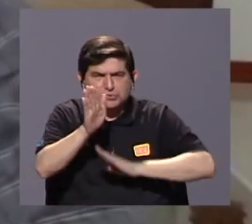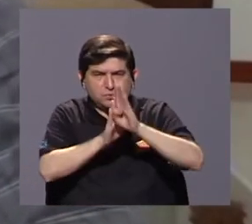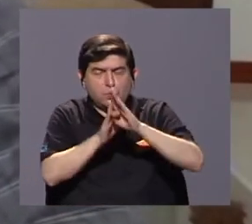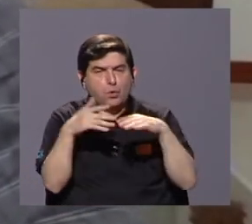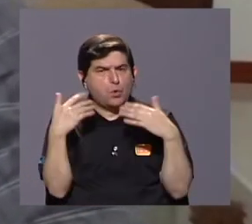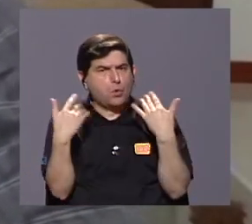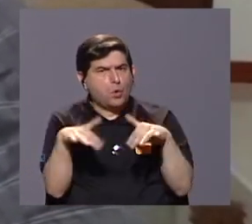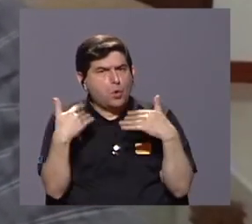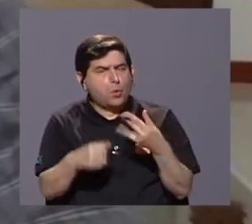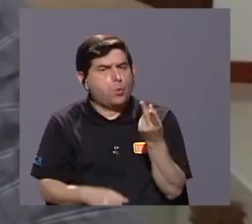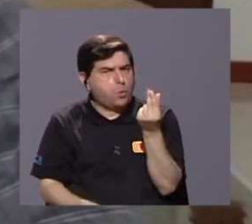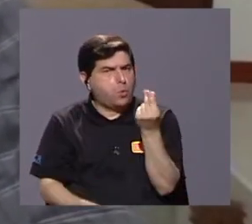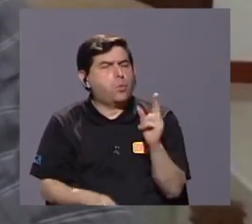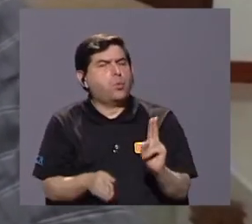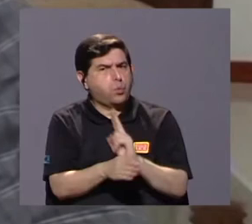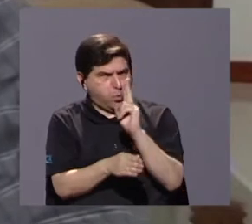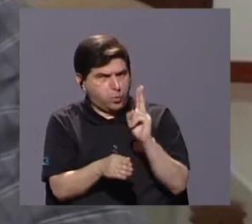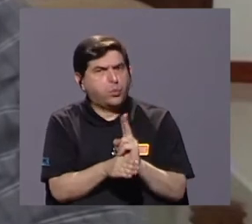muchísimo, muchísimo dinero.